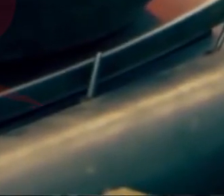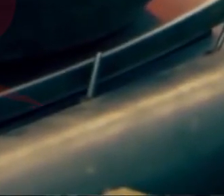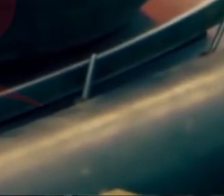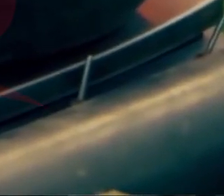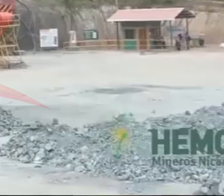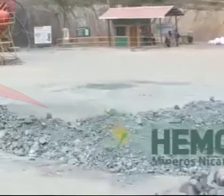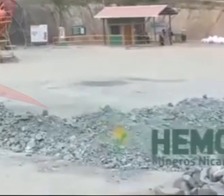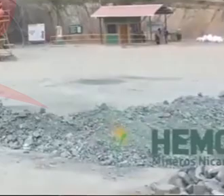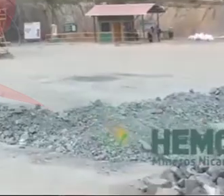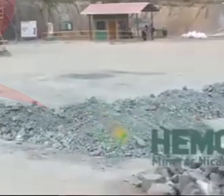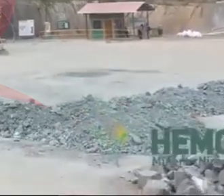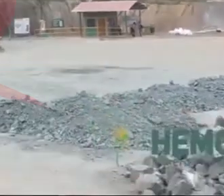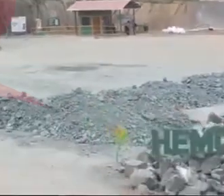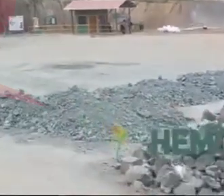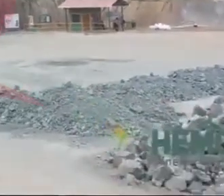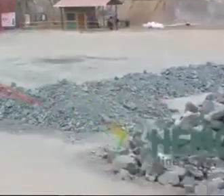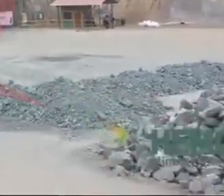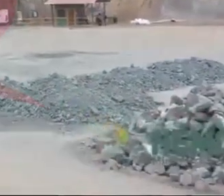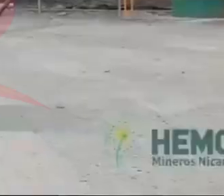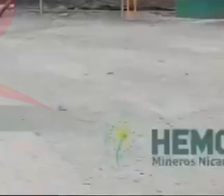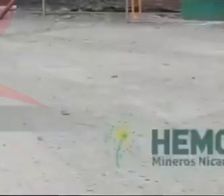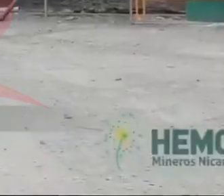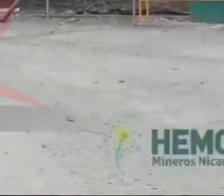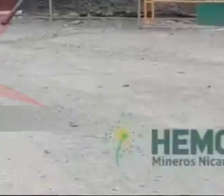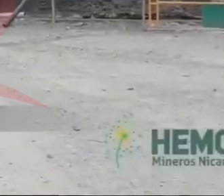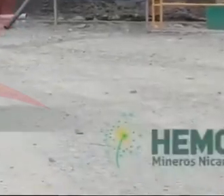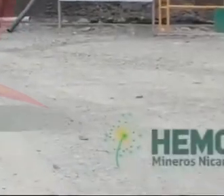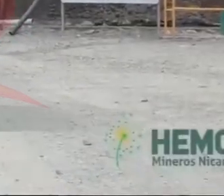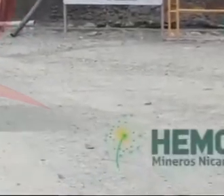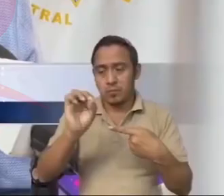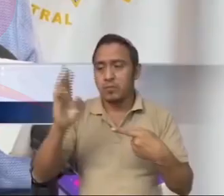dólares. Oro en bruto,